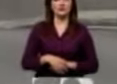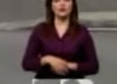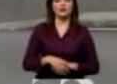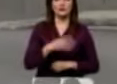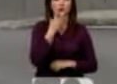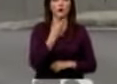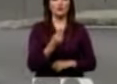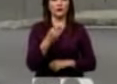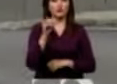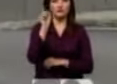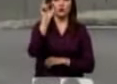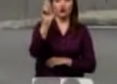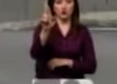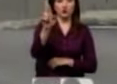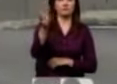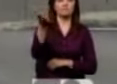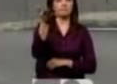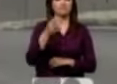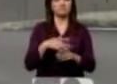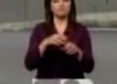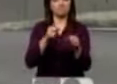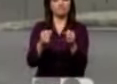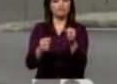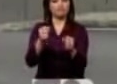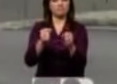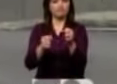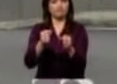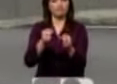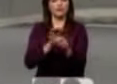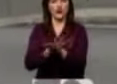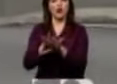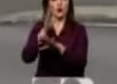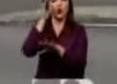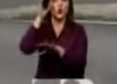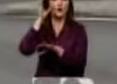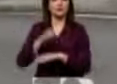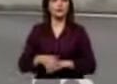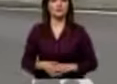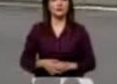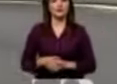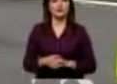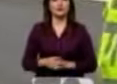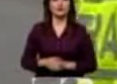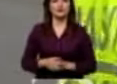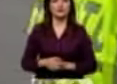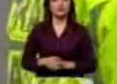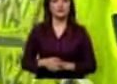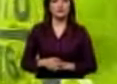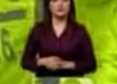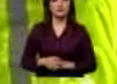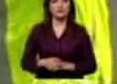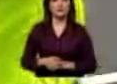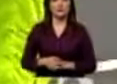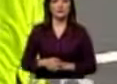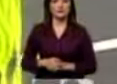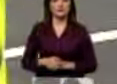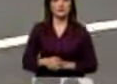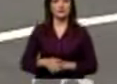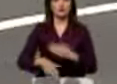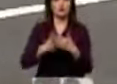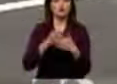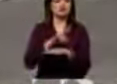Eloy Alfaro Sur hacia la Norte, y también los vehículos que vienen desde la Río Coca. A esta hora de la mañana los vehículos fluyen